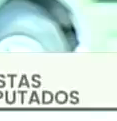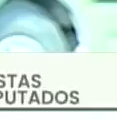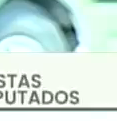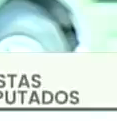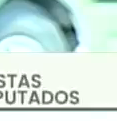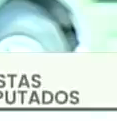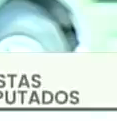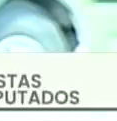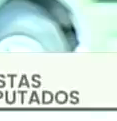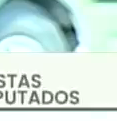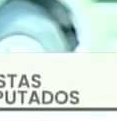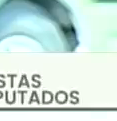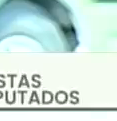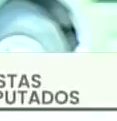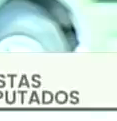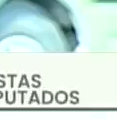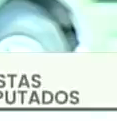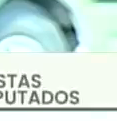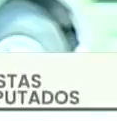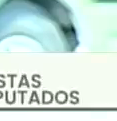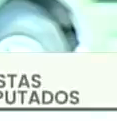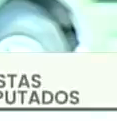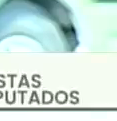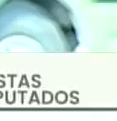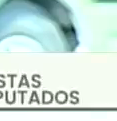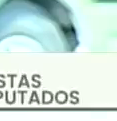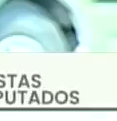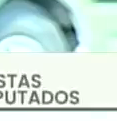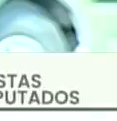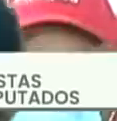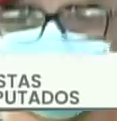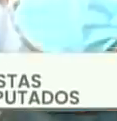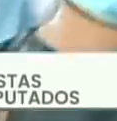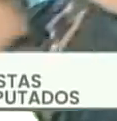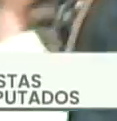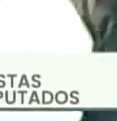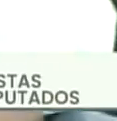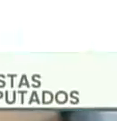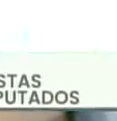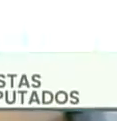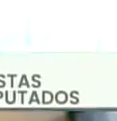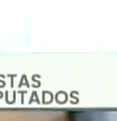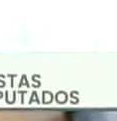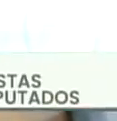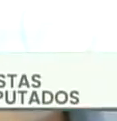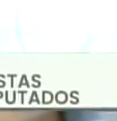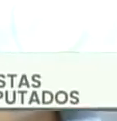esa época. Trabajábamos en la ruta 421.